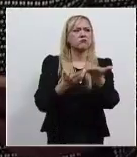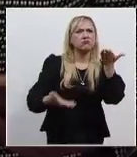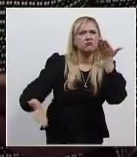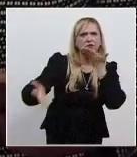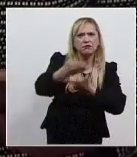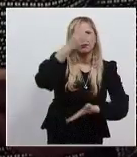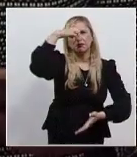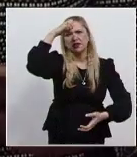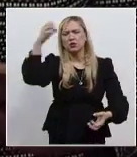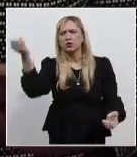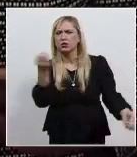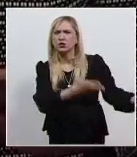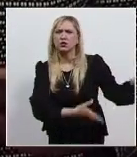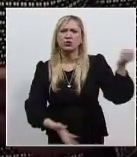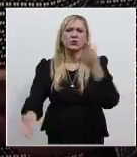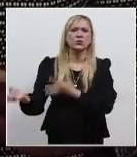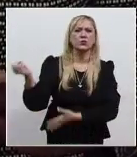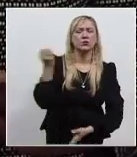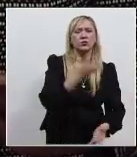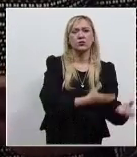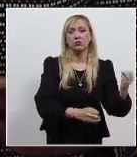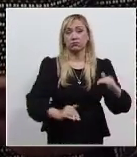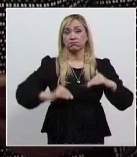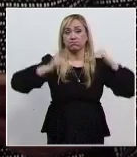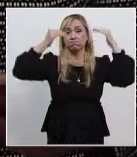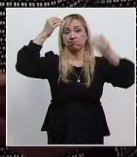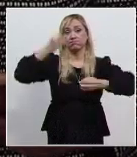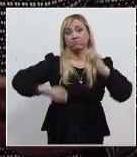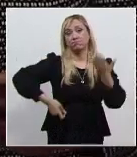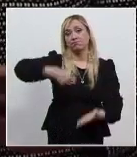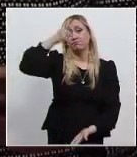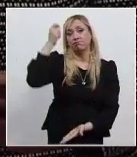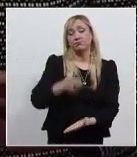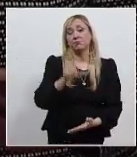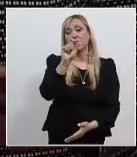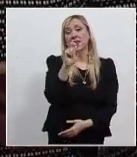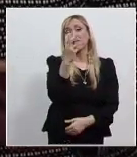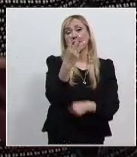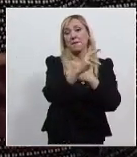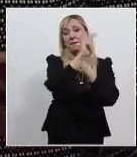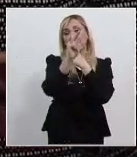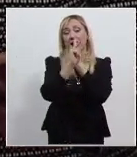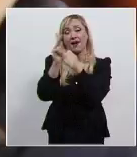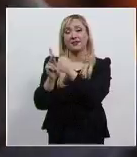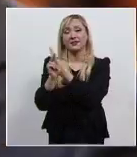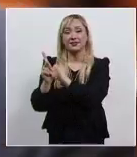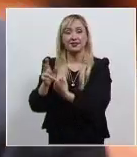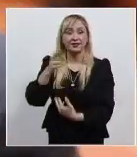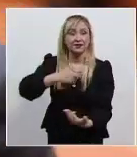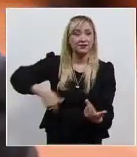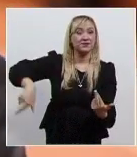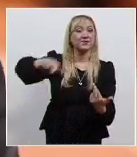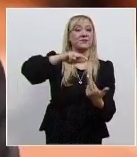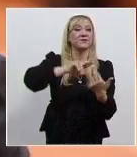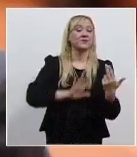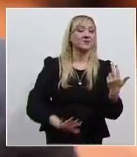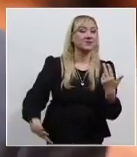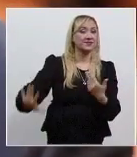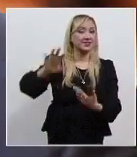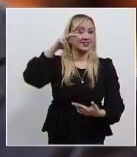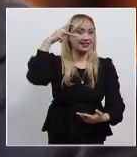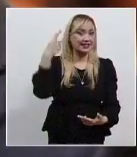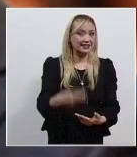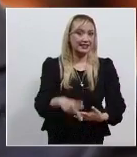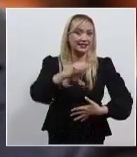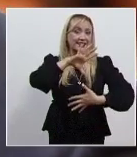intercambio de experiencias entre las más altas instancias de los poderes judiciales de 23 países de la región. La importancia es